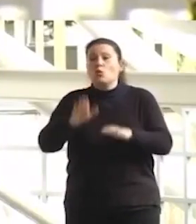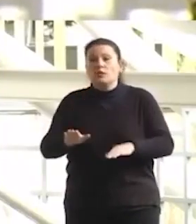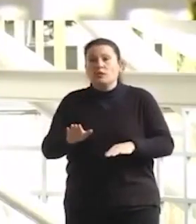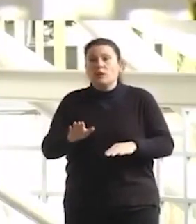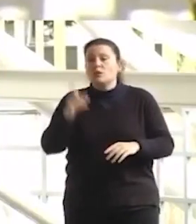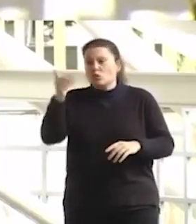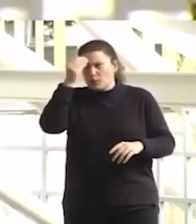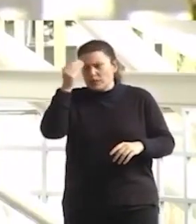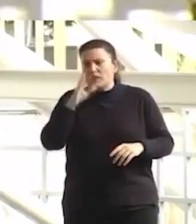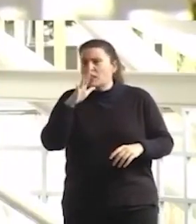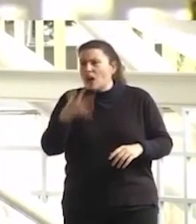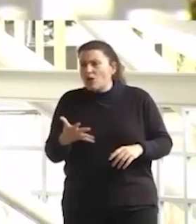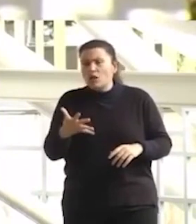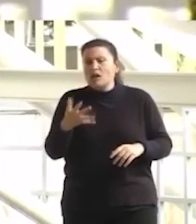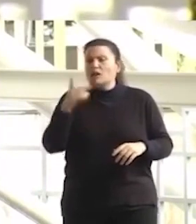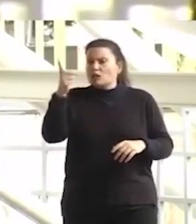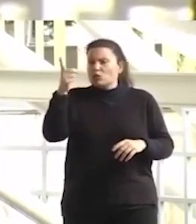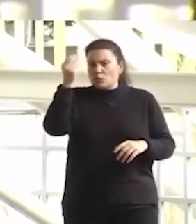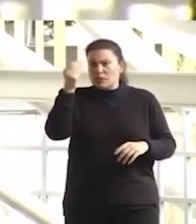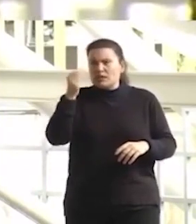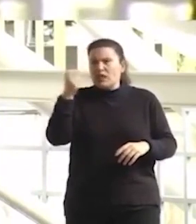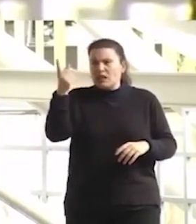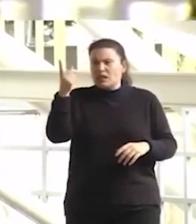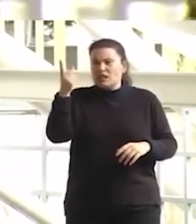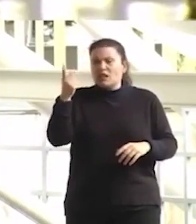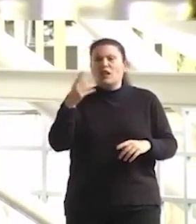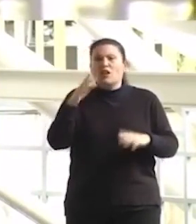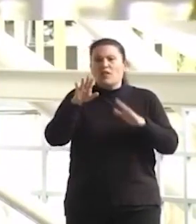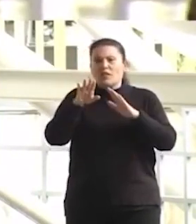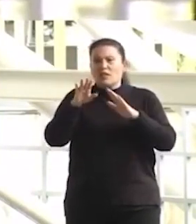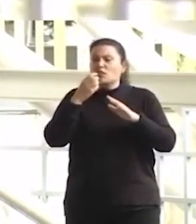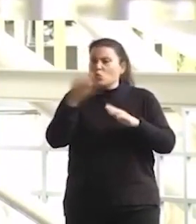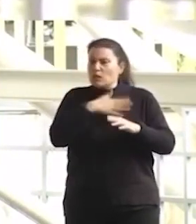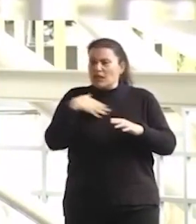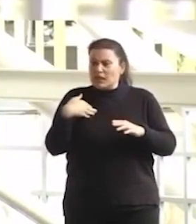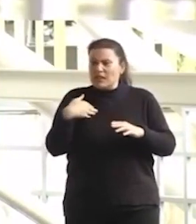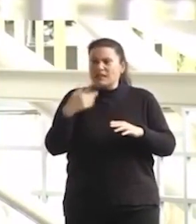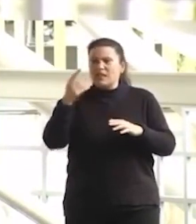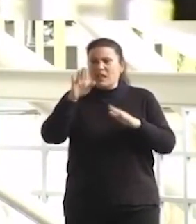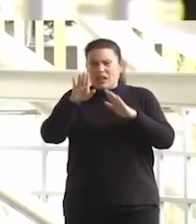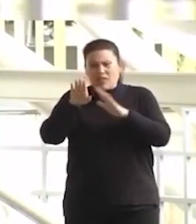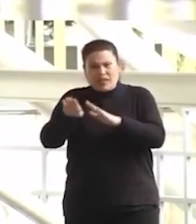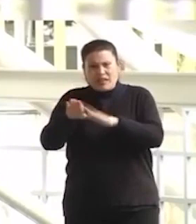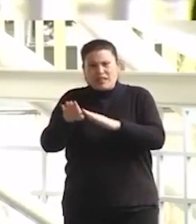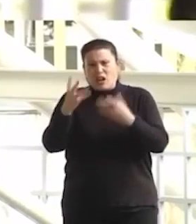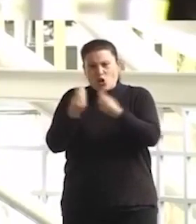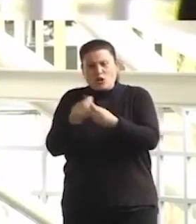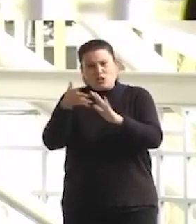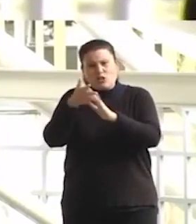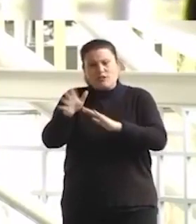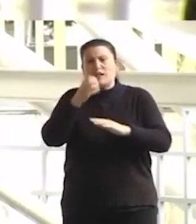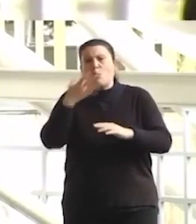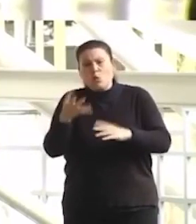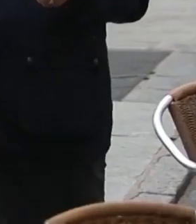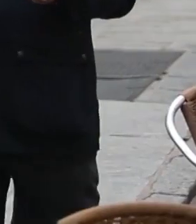cree que realmente que la llamen fascista es estar en el lado bueno de la historia nosotros creemos que somos las mujeres las que estamos en el lado bueno